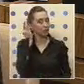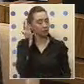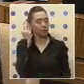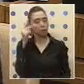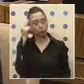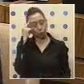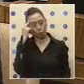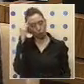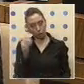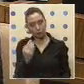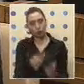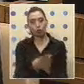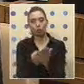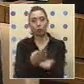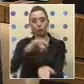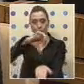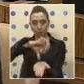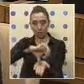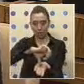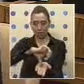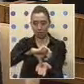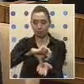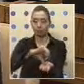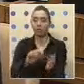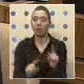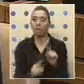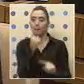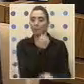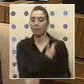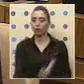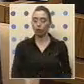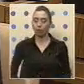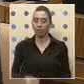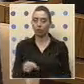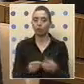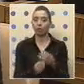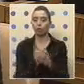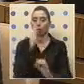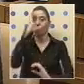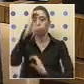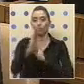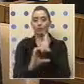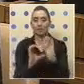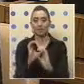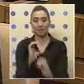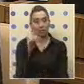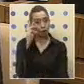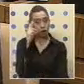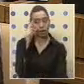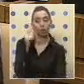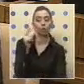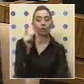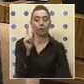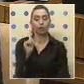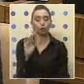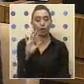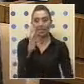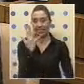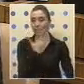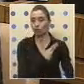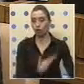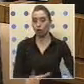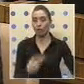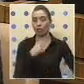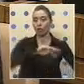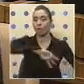país. El carácter del primer gobierno de este nuevo ciclo, quiero recordar que este no es el quinto gobierno de